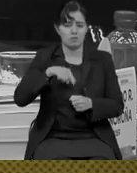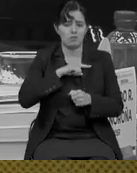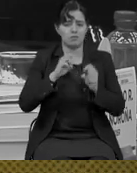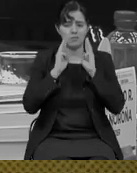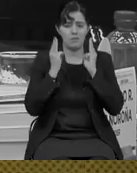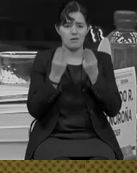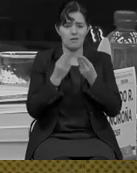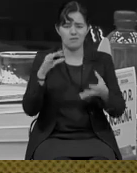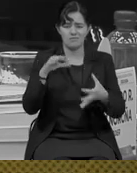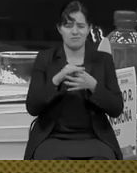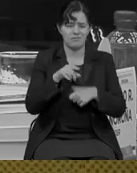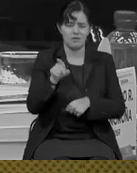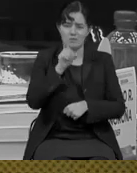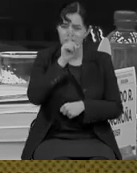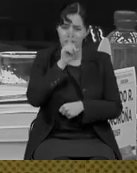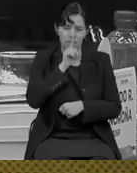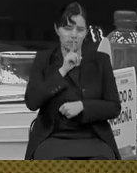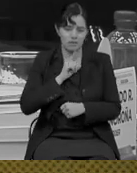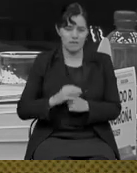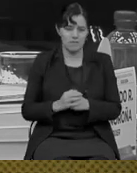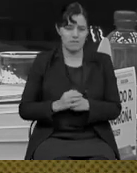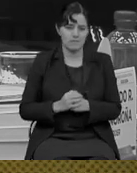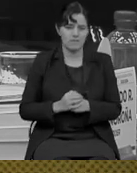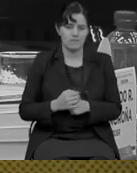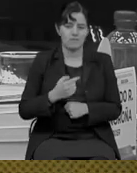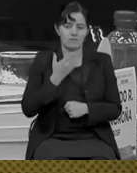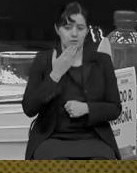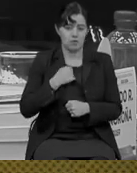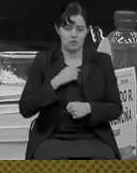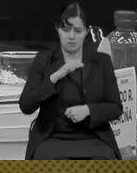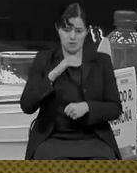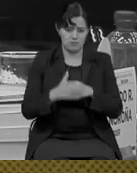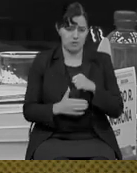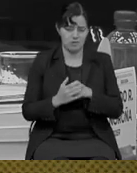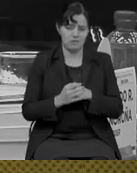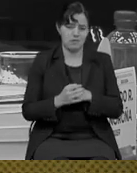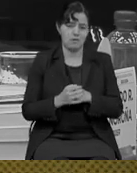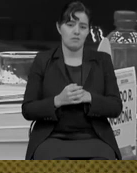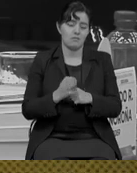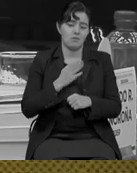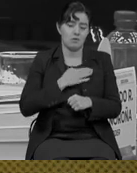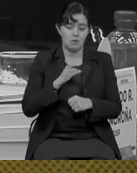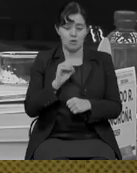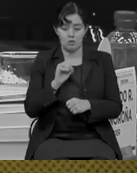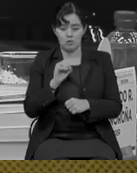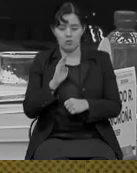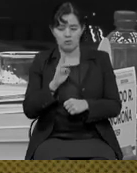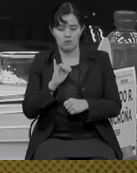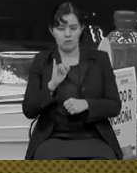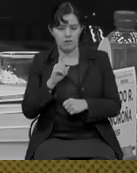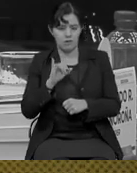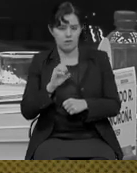detestable y deleznable. Así es que termino, consejera presidenta. Bueno, Ovidio está extraditado, está en Estados Unidos. Me